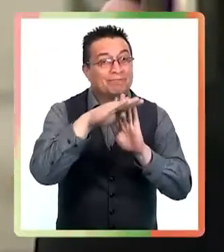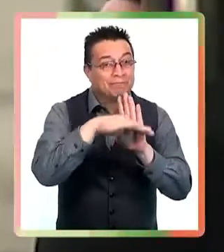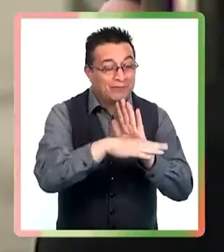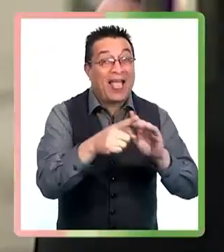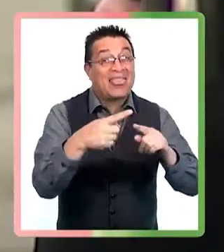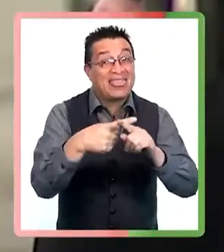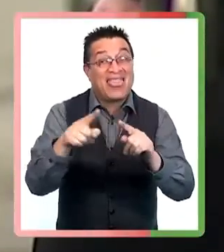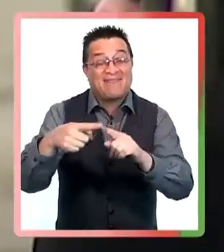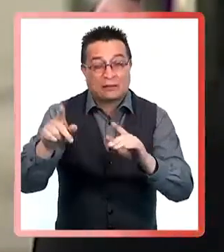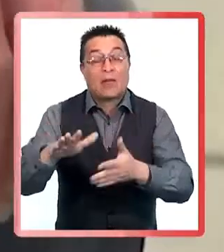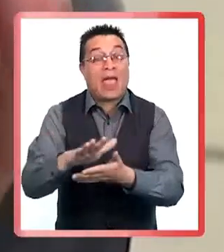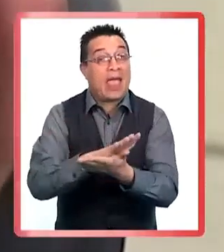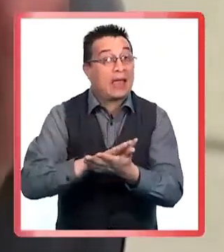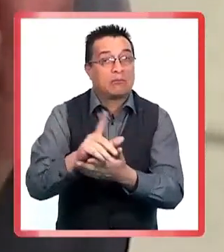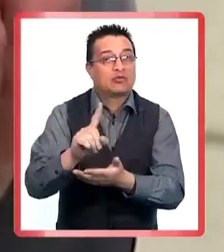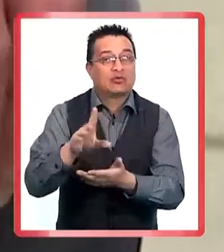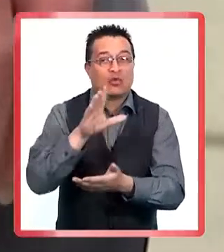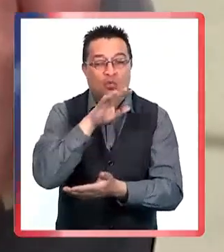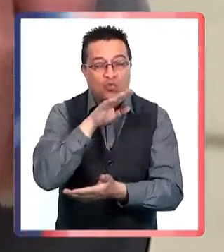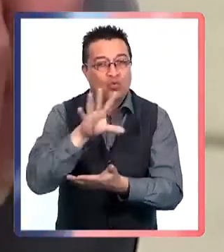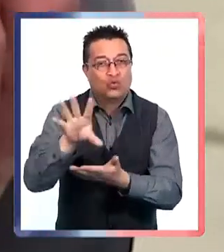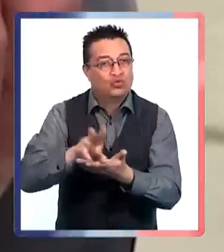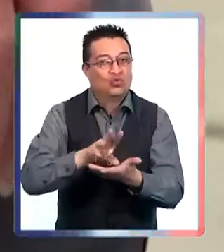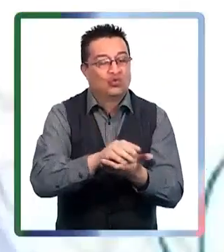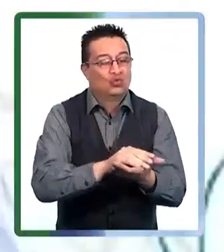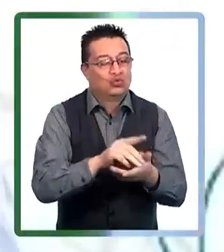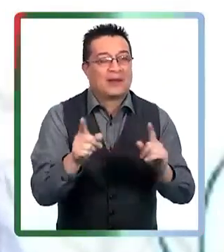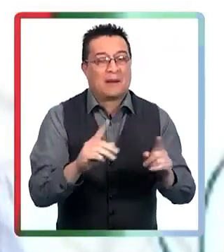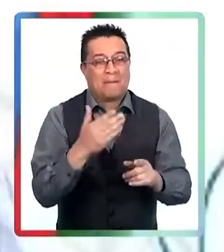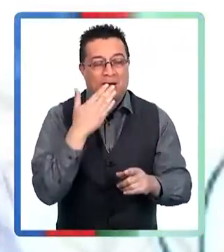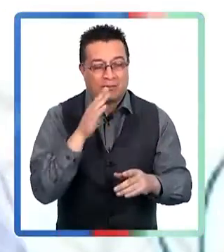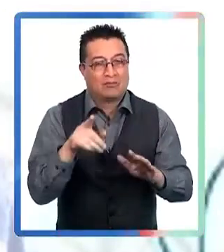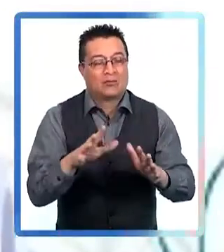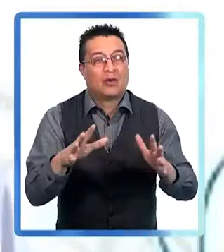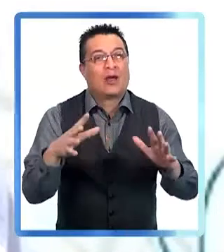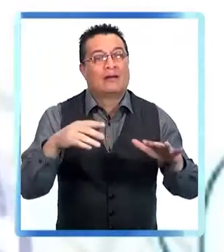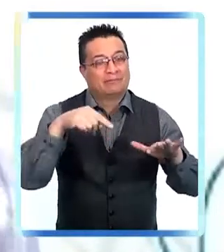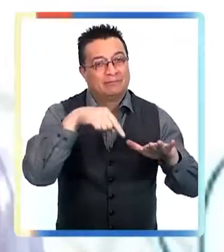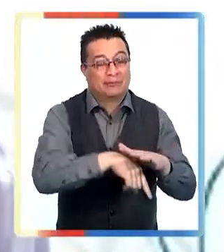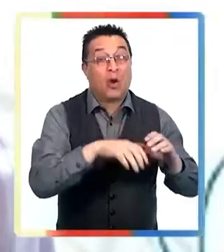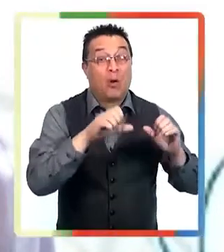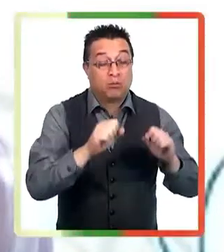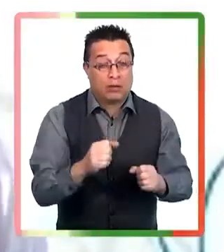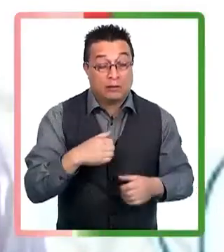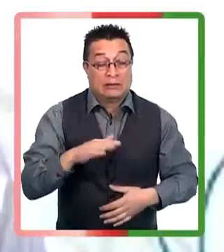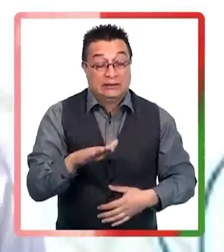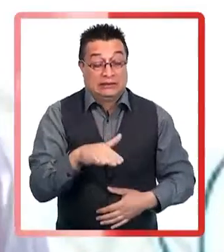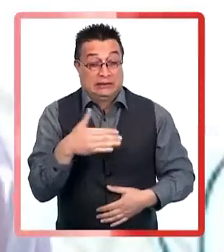cierto? Y esos son los ejemplos que no hay que usar, ¿ya? Porque son los ejemplos extremos, ¿no es cierto? Y la